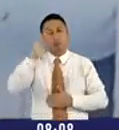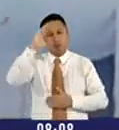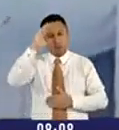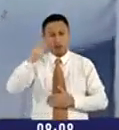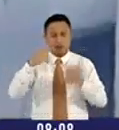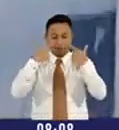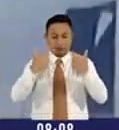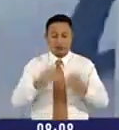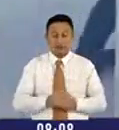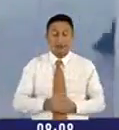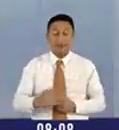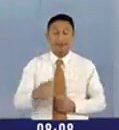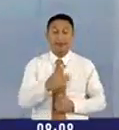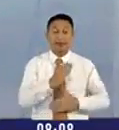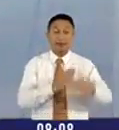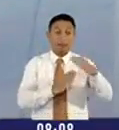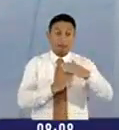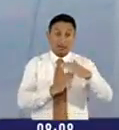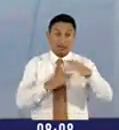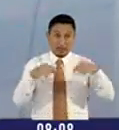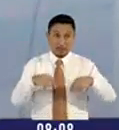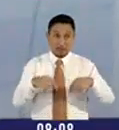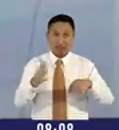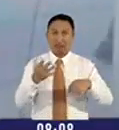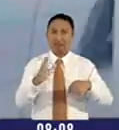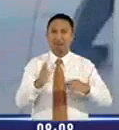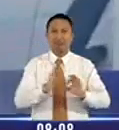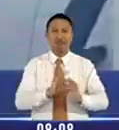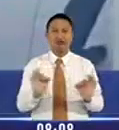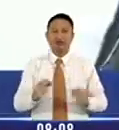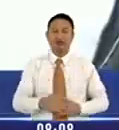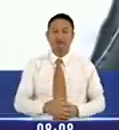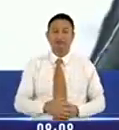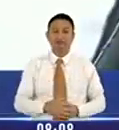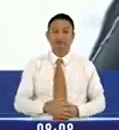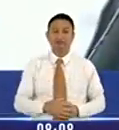porque la paz hace mucho tiempo se les fue arrebatada. No se sabe en qué momento.